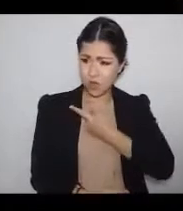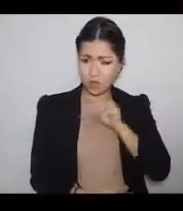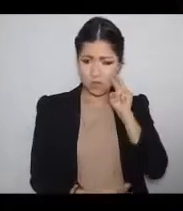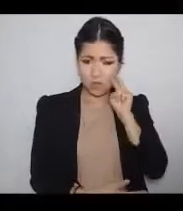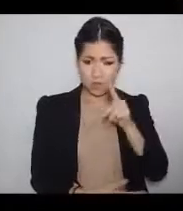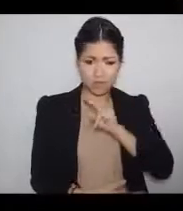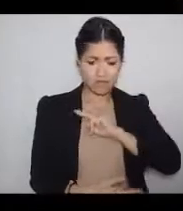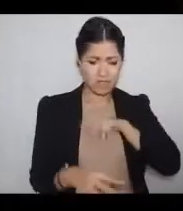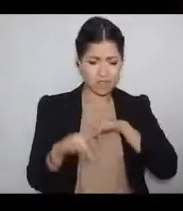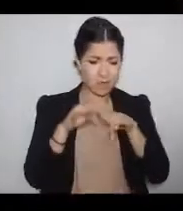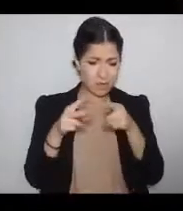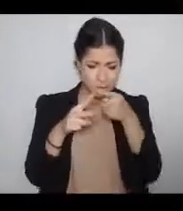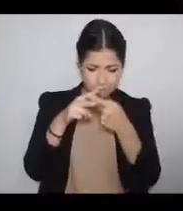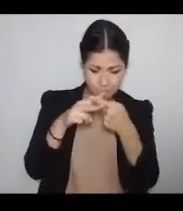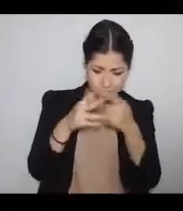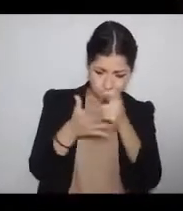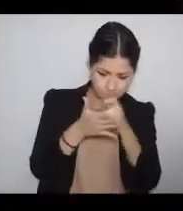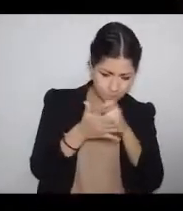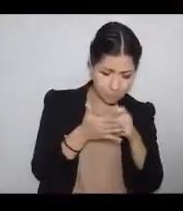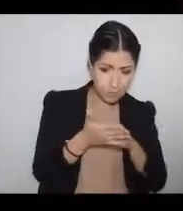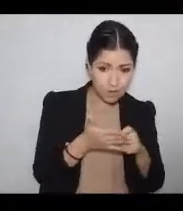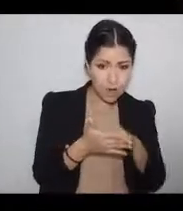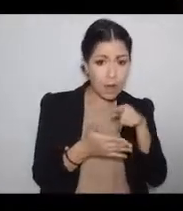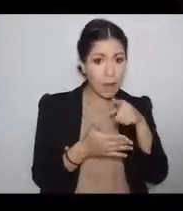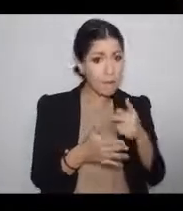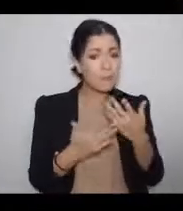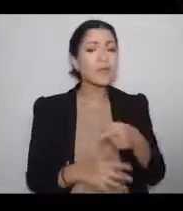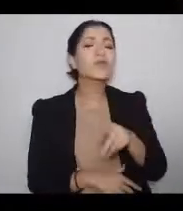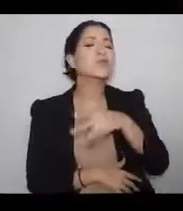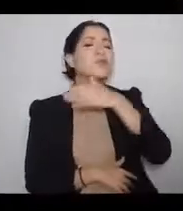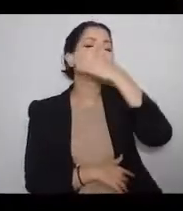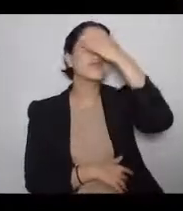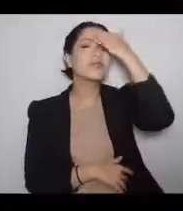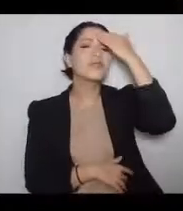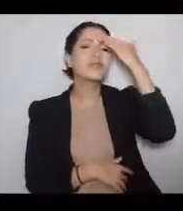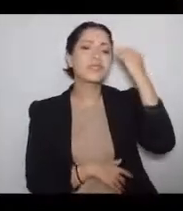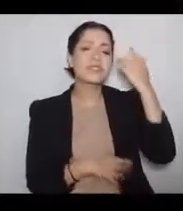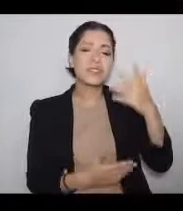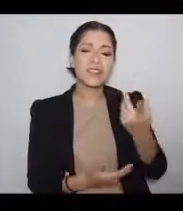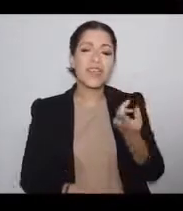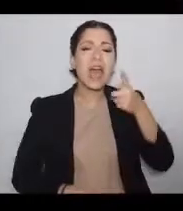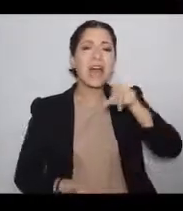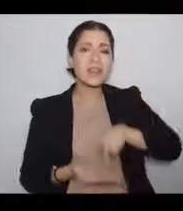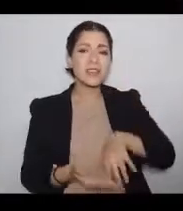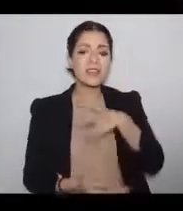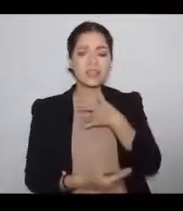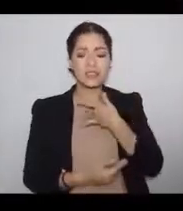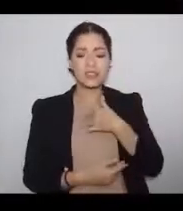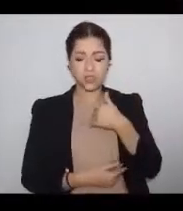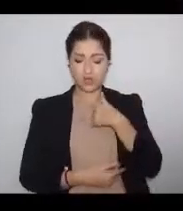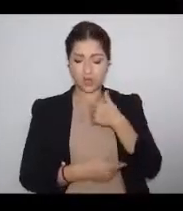lo que alguien siente. Eso escapa a tus intereses.